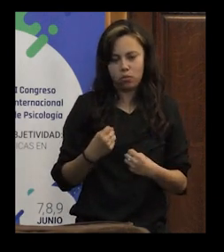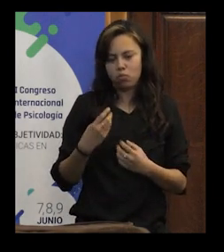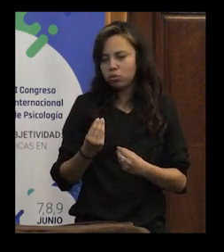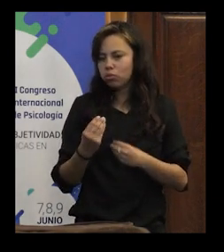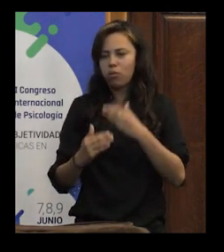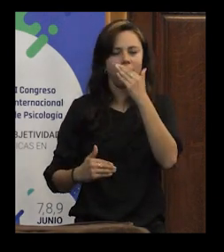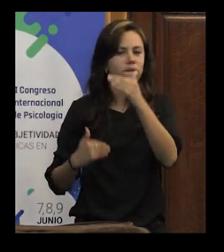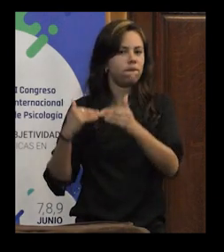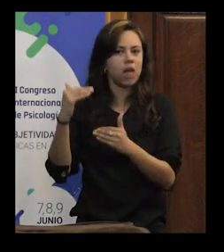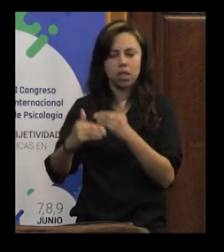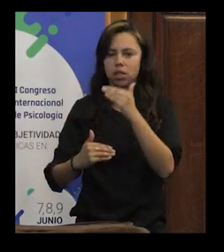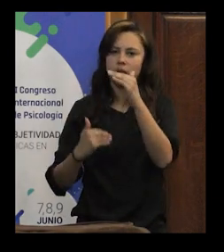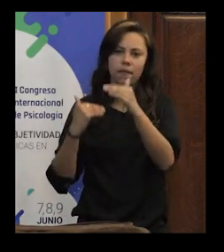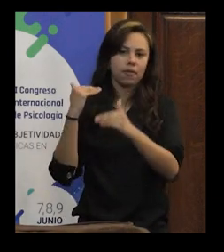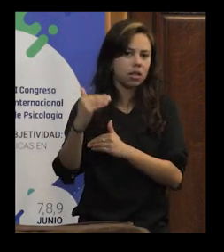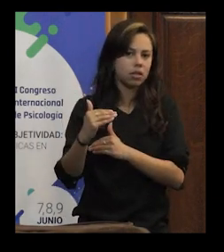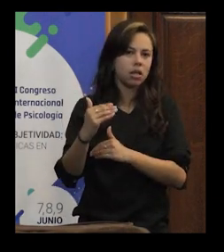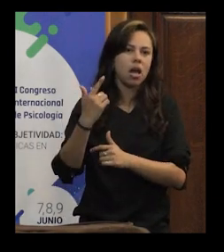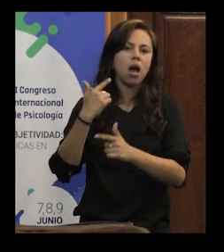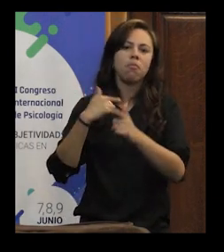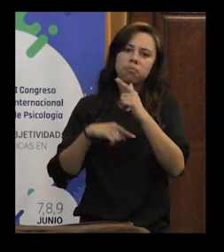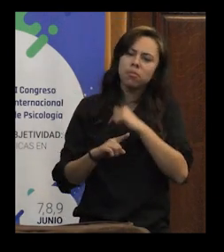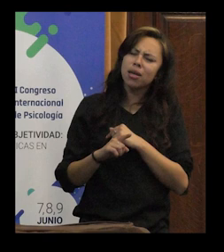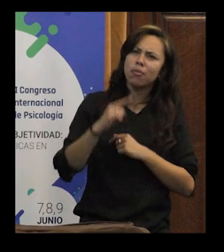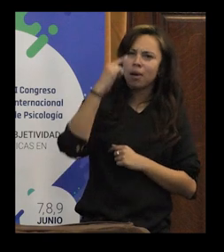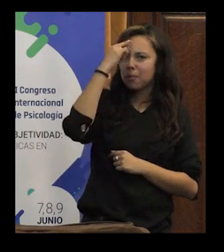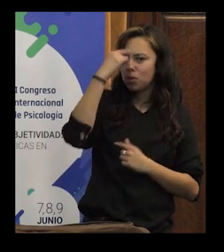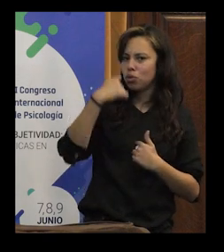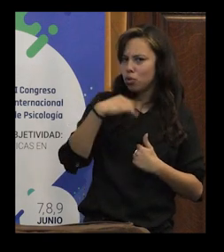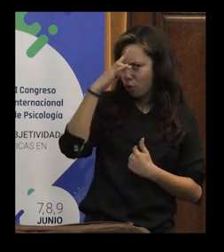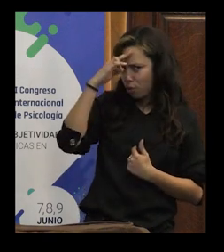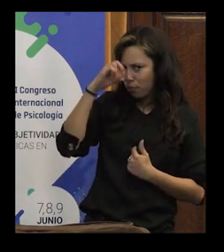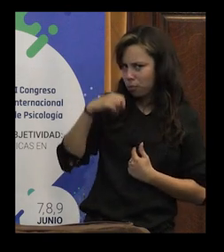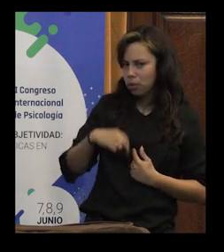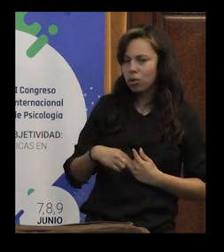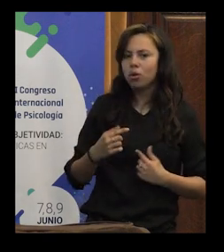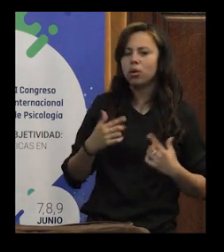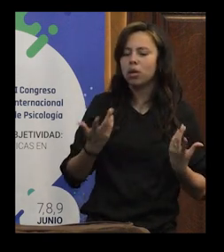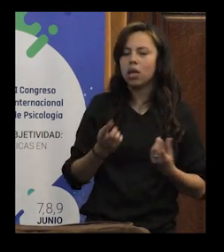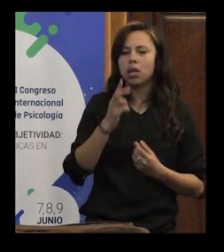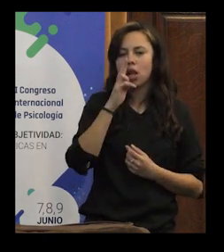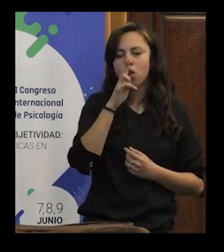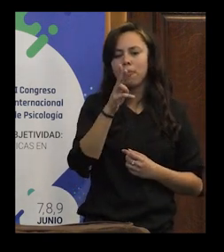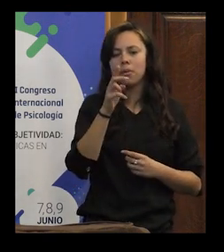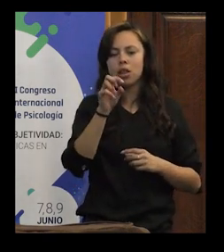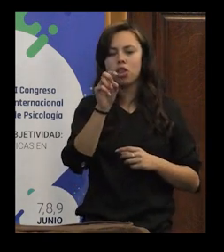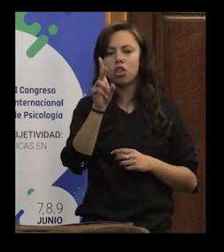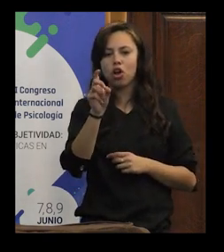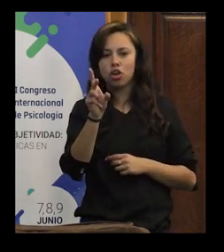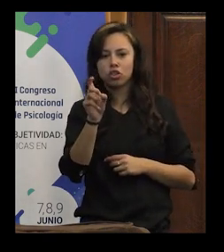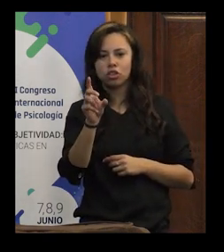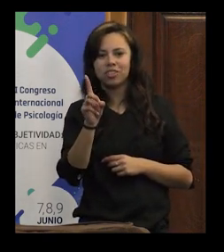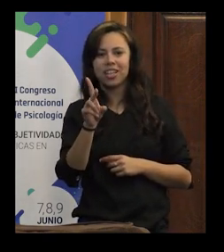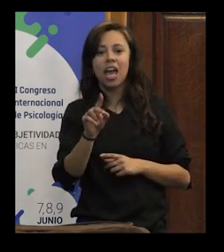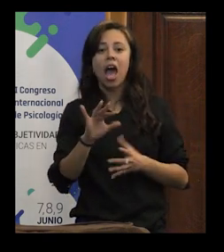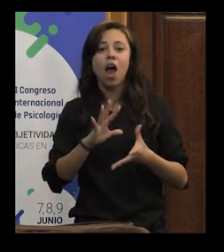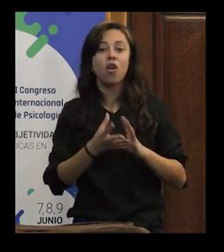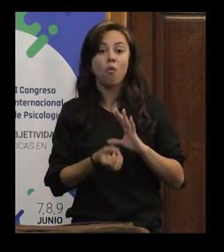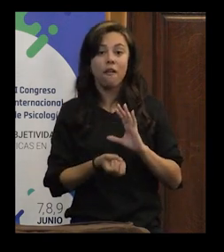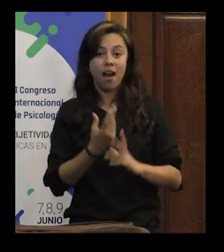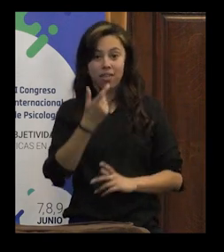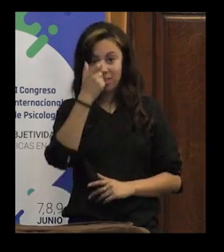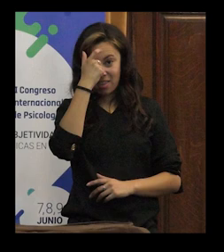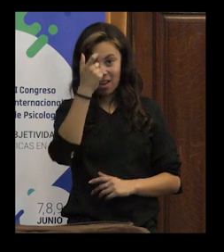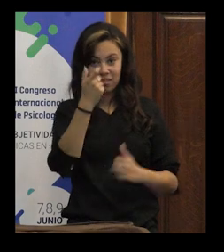avances, mas creo que fue en 2012, con la introducción de esta técnica que no voy